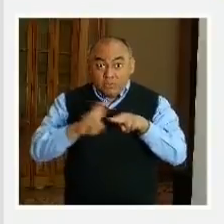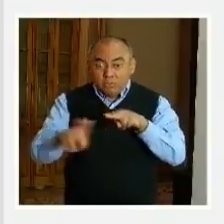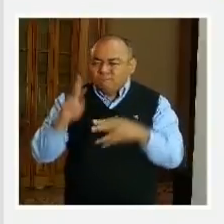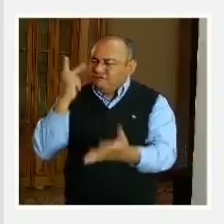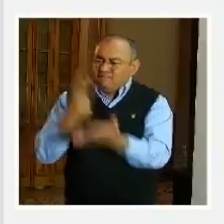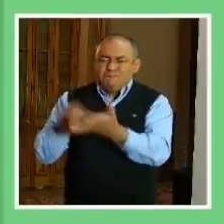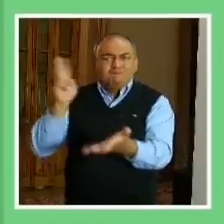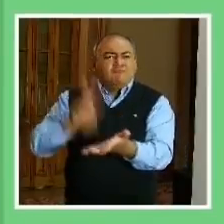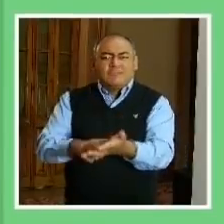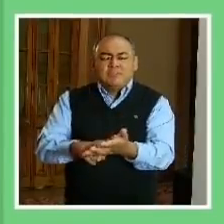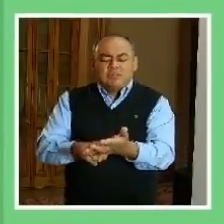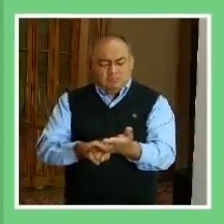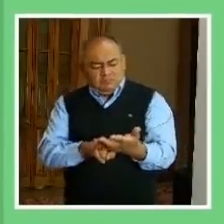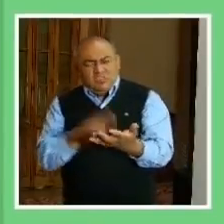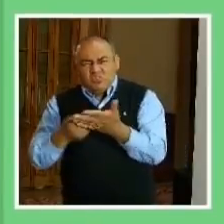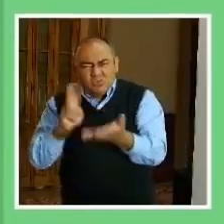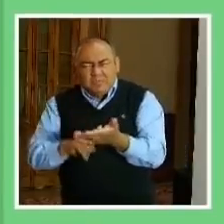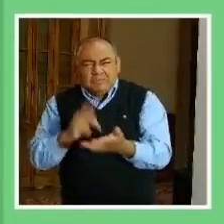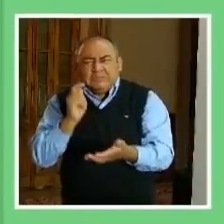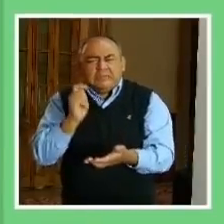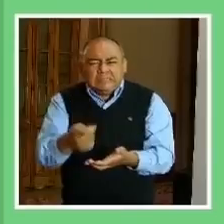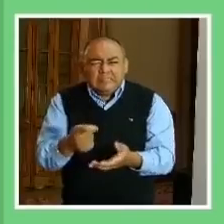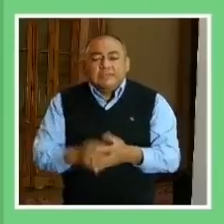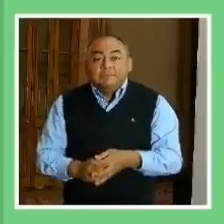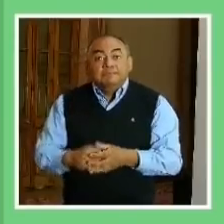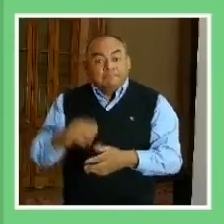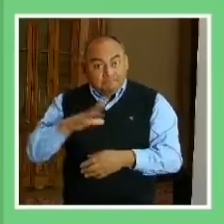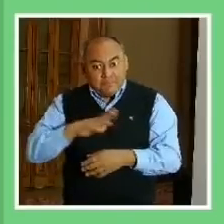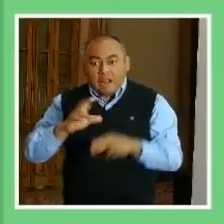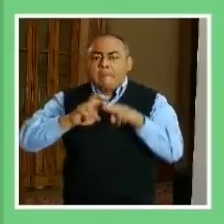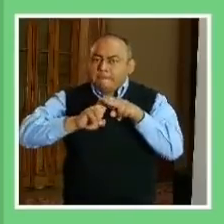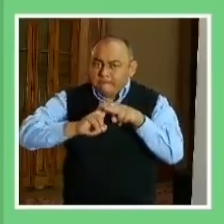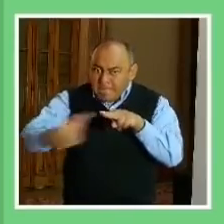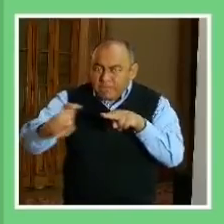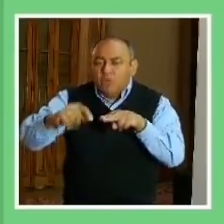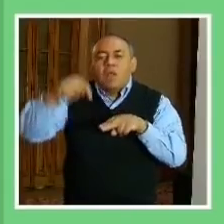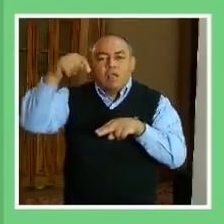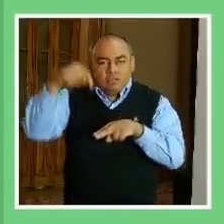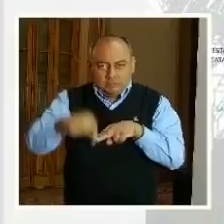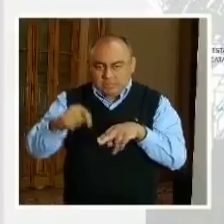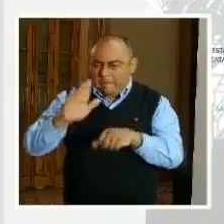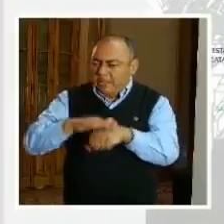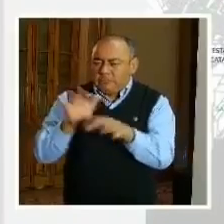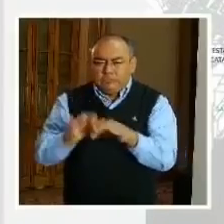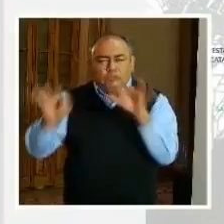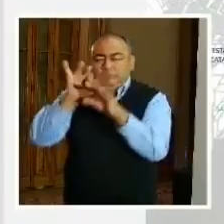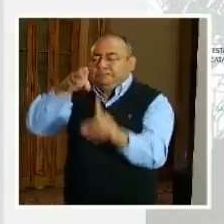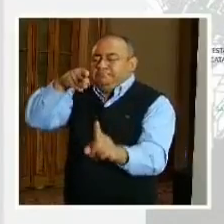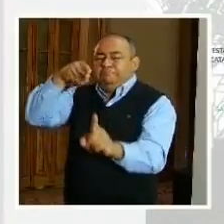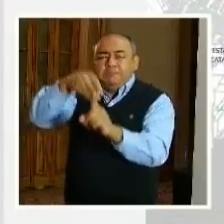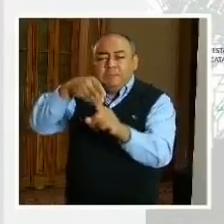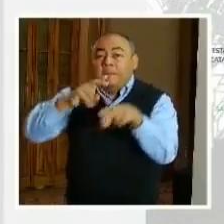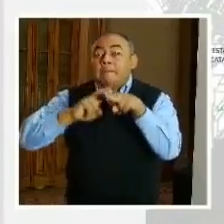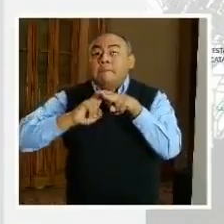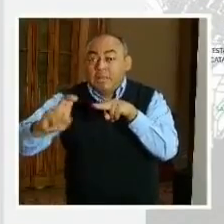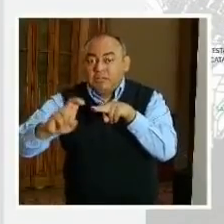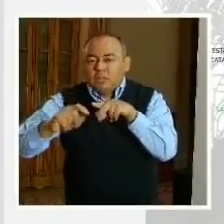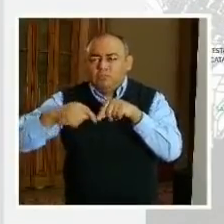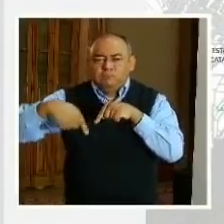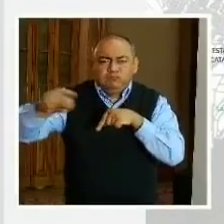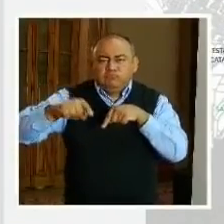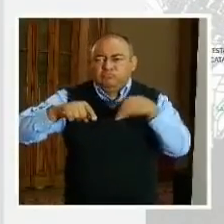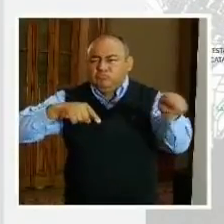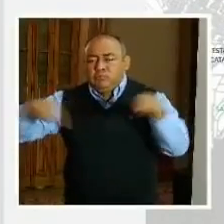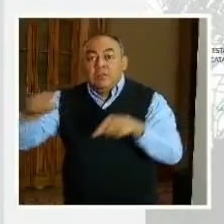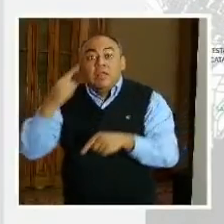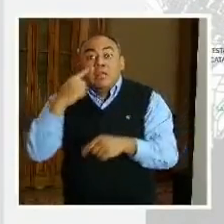¿Qué significa esto? Que el metro será la columna vertebral del sistema de transporte. Esta es la nueva red de